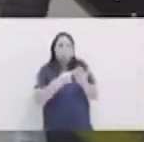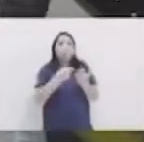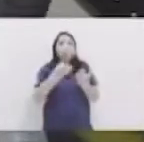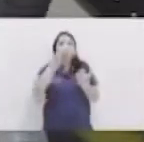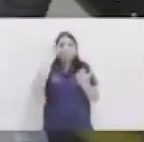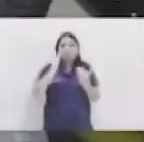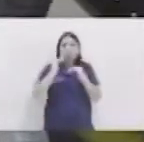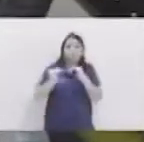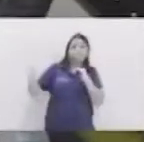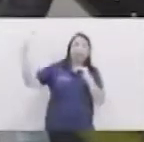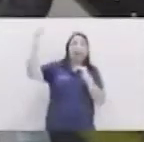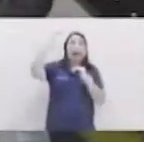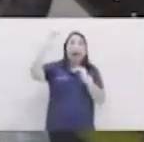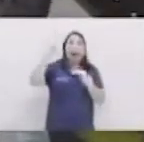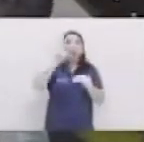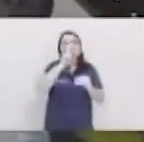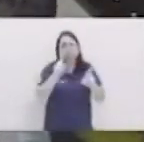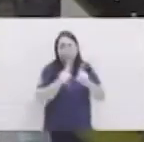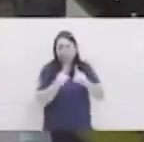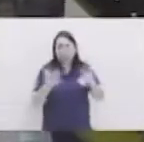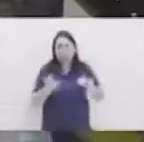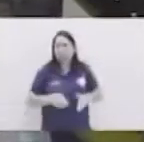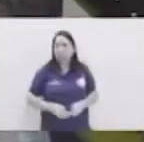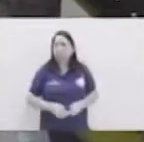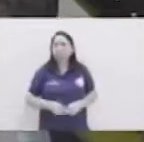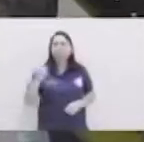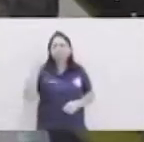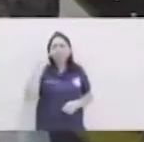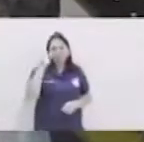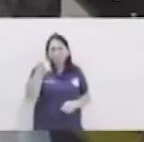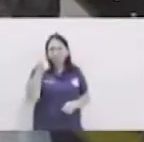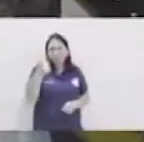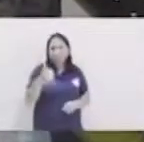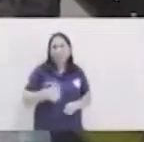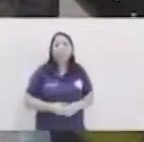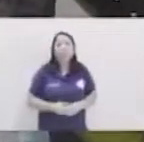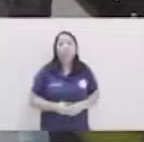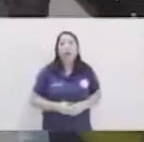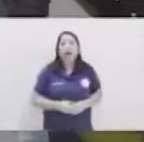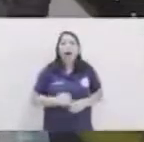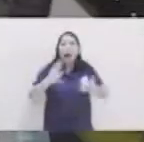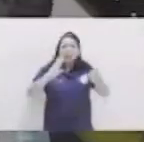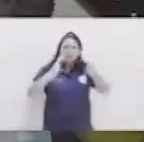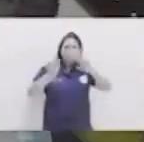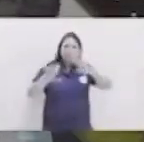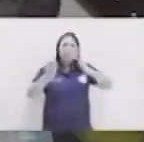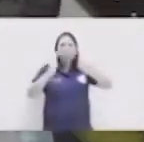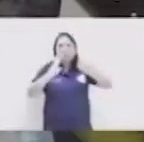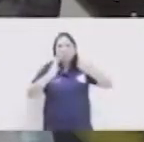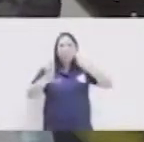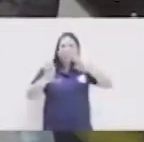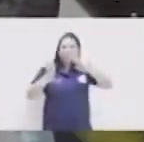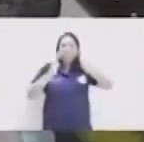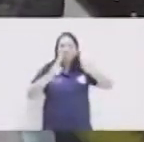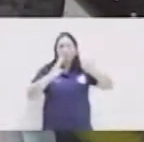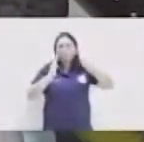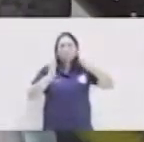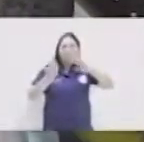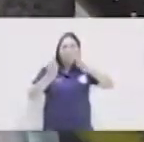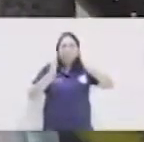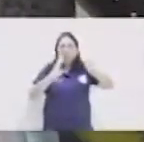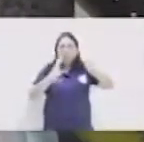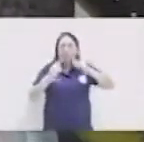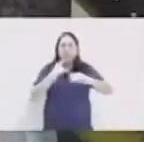Entonces, desde ese punto de vista creo que sí tiene ciertas similitudes, obviamente siempre teniendo la esencia de